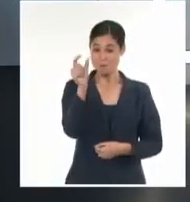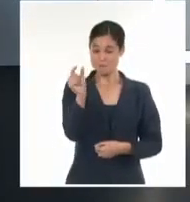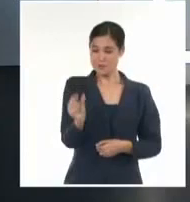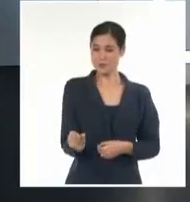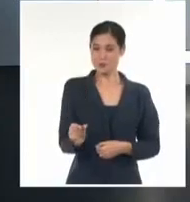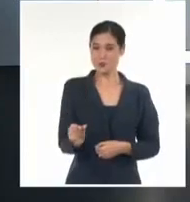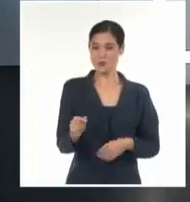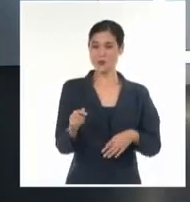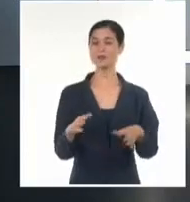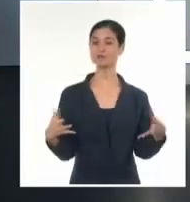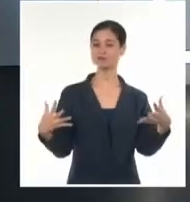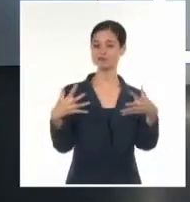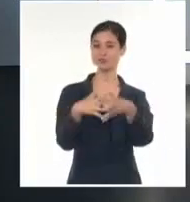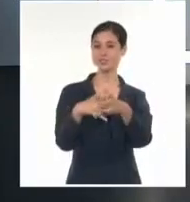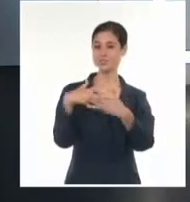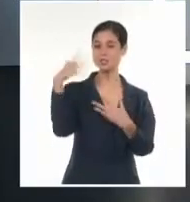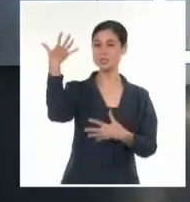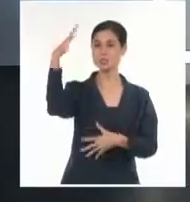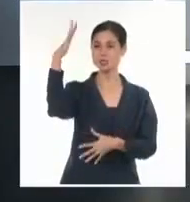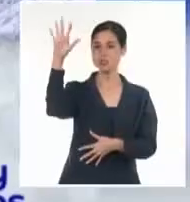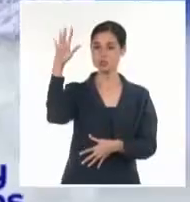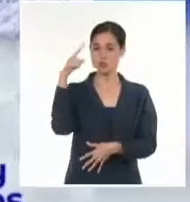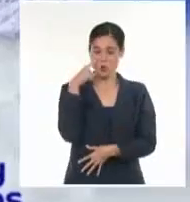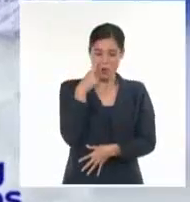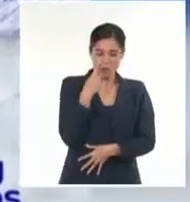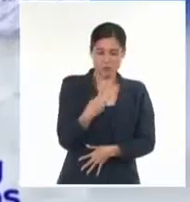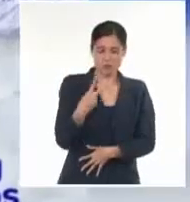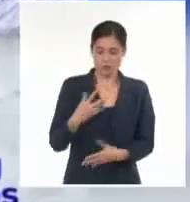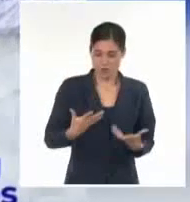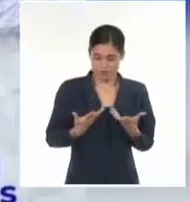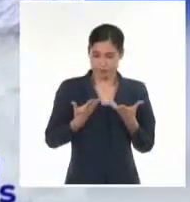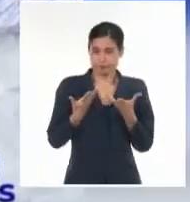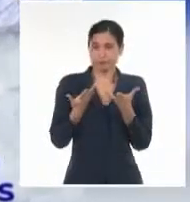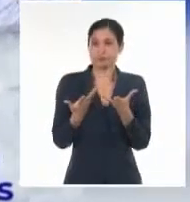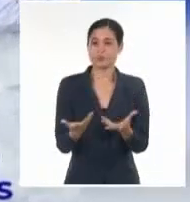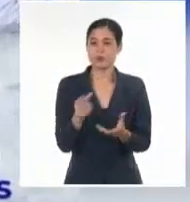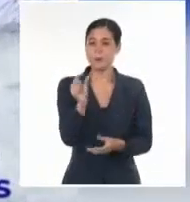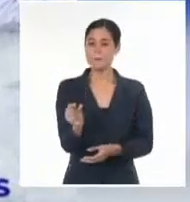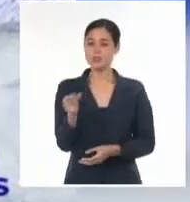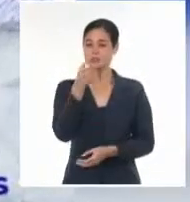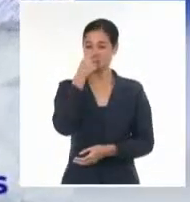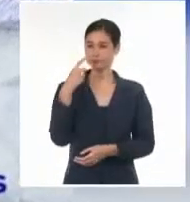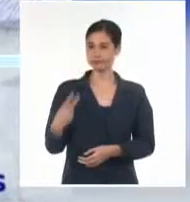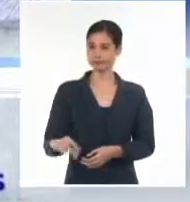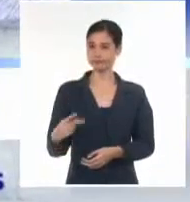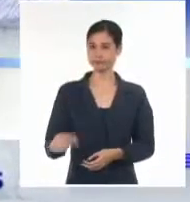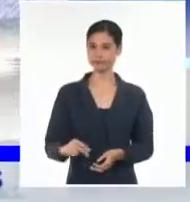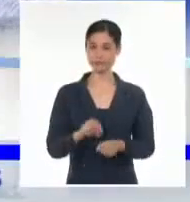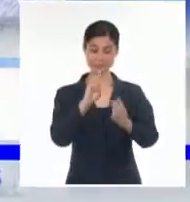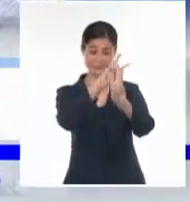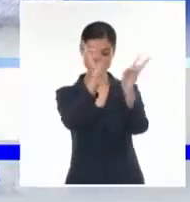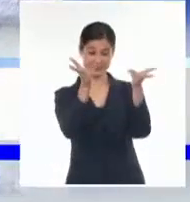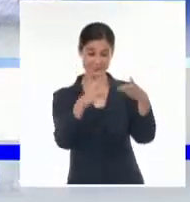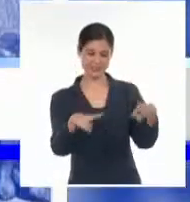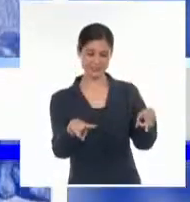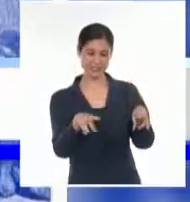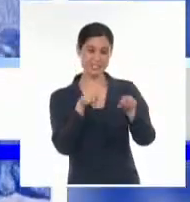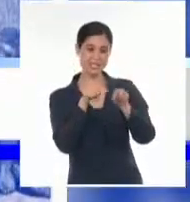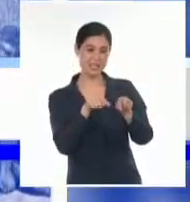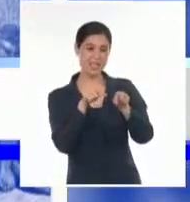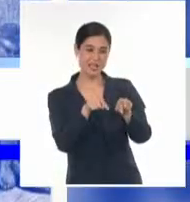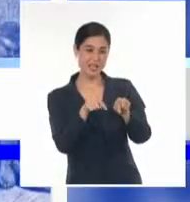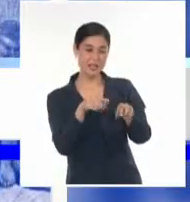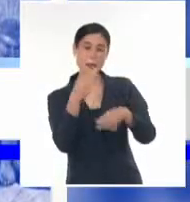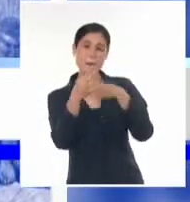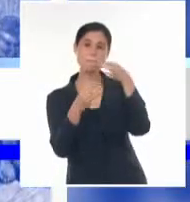rindió tributo hoy a las víctimas de la esclavitud a través de su cuenta en x el canciller cubano expresó el apoyo a las